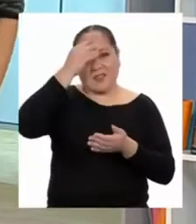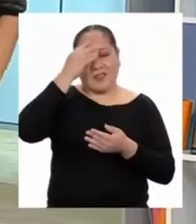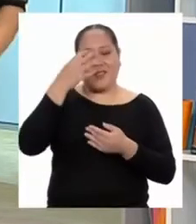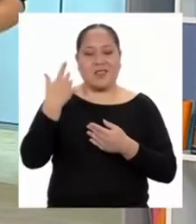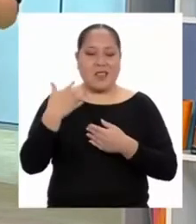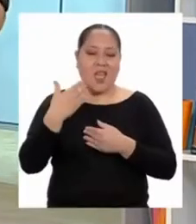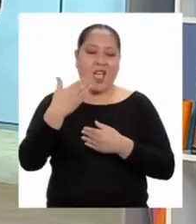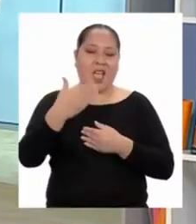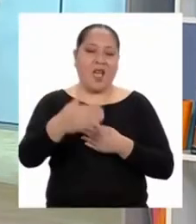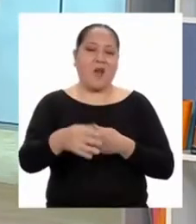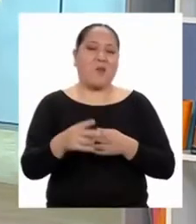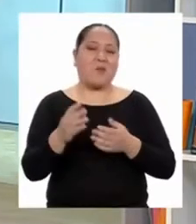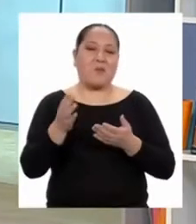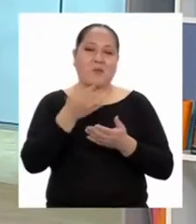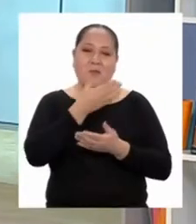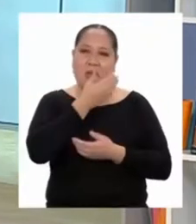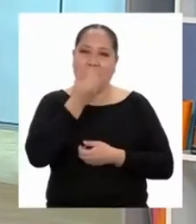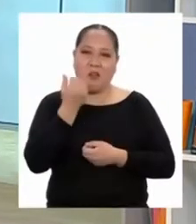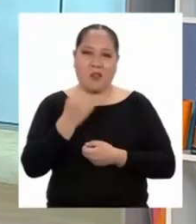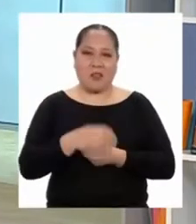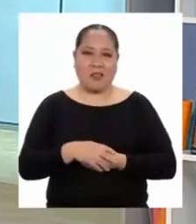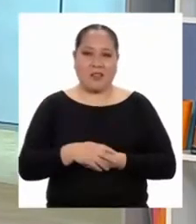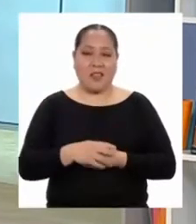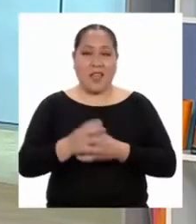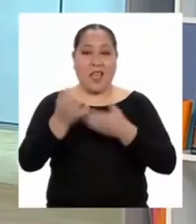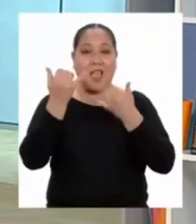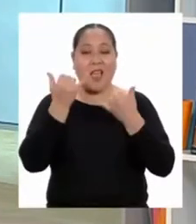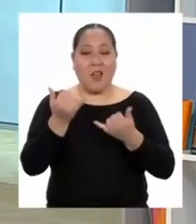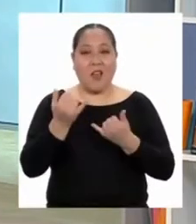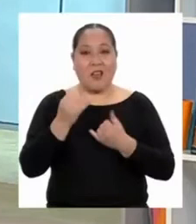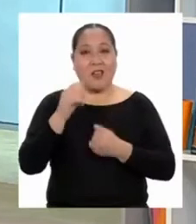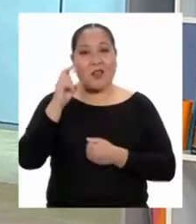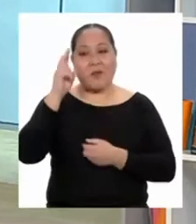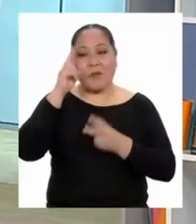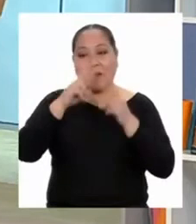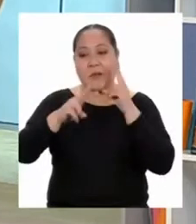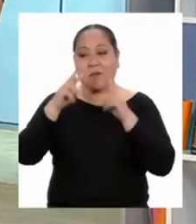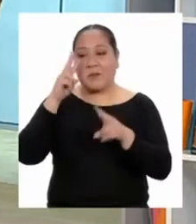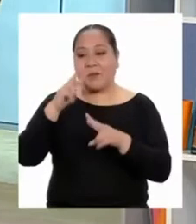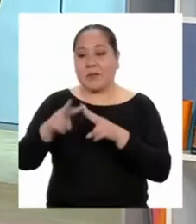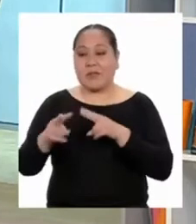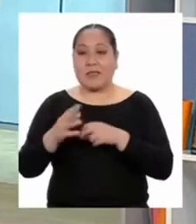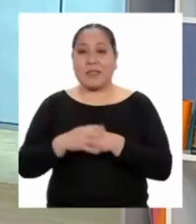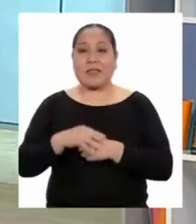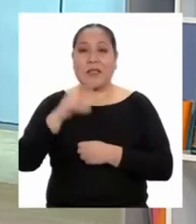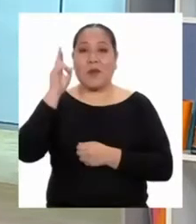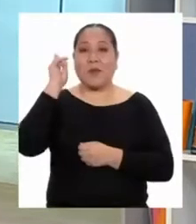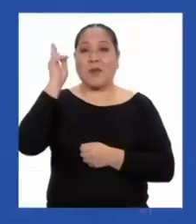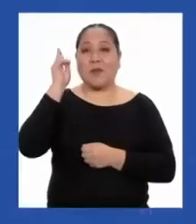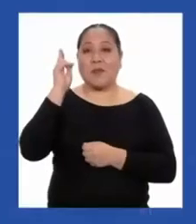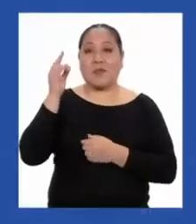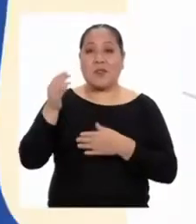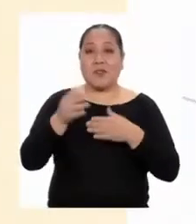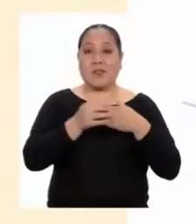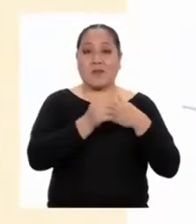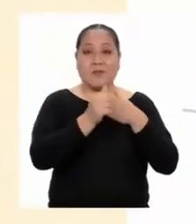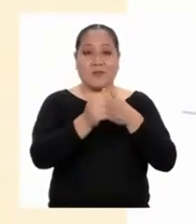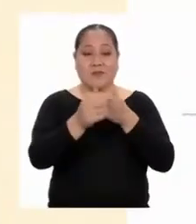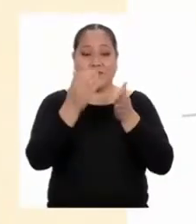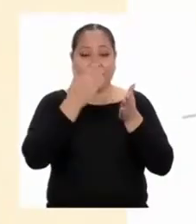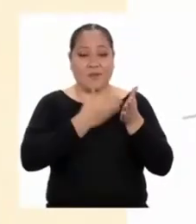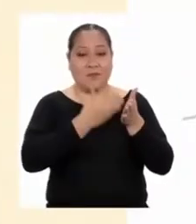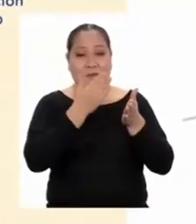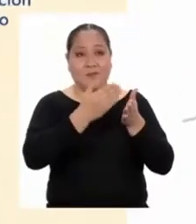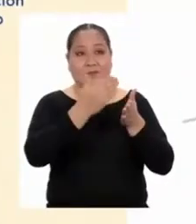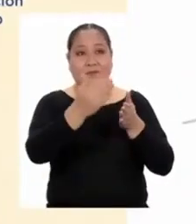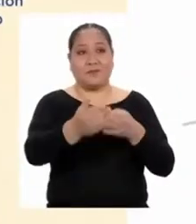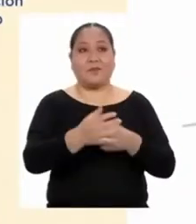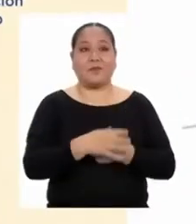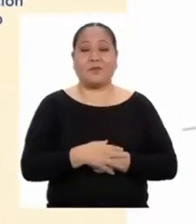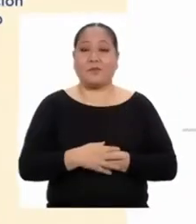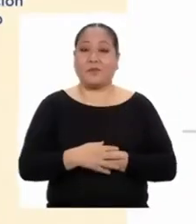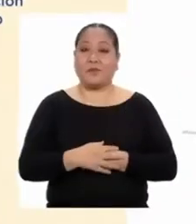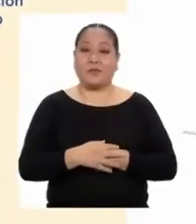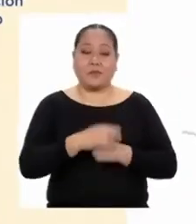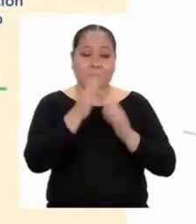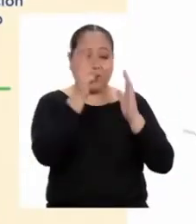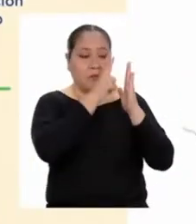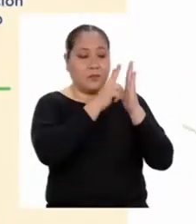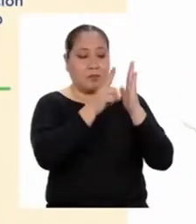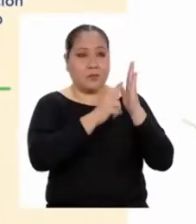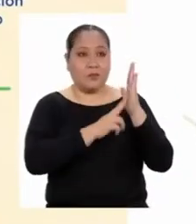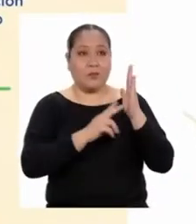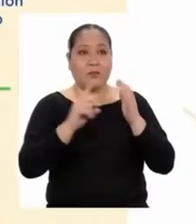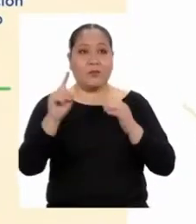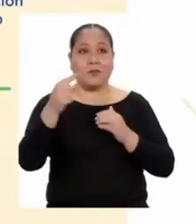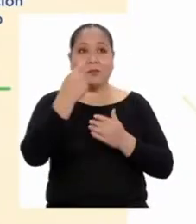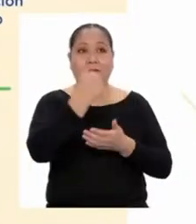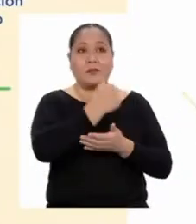mejorando. Pero ahora vamos a repasar la ruta que nuestra profesora elaboró. El texto que leímos fue la